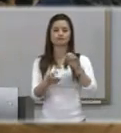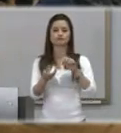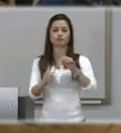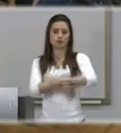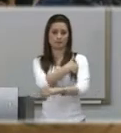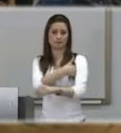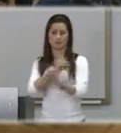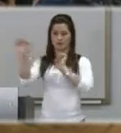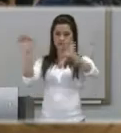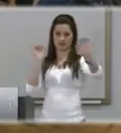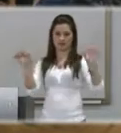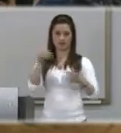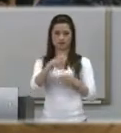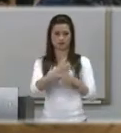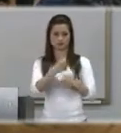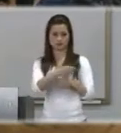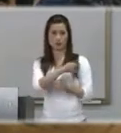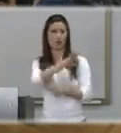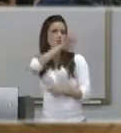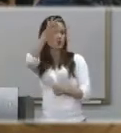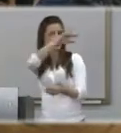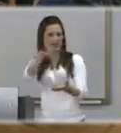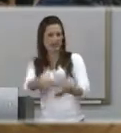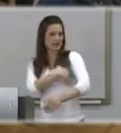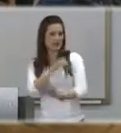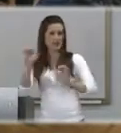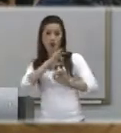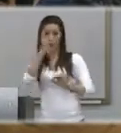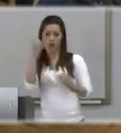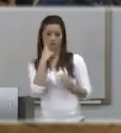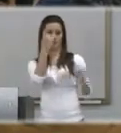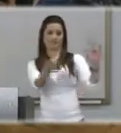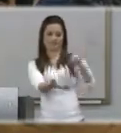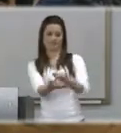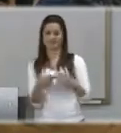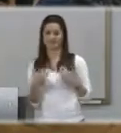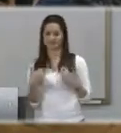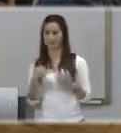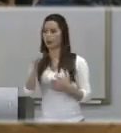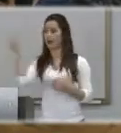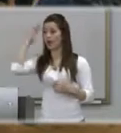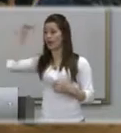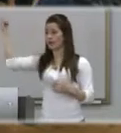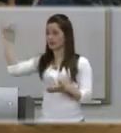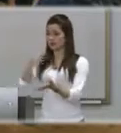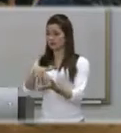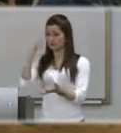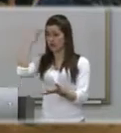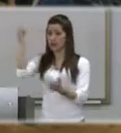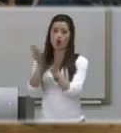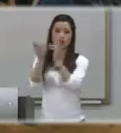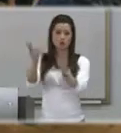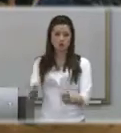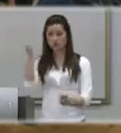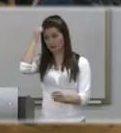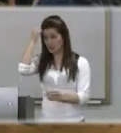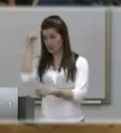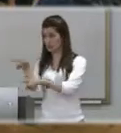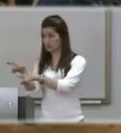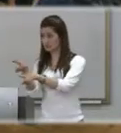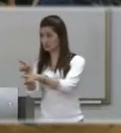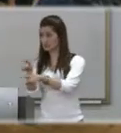¿Ministerio de Defensa? Gracias, casi nunca nos acompañan del Ministerio de Defensa. ¿Y de la academia? ¿Personas o estudiantes o profesores,